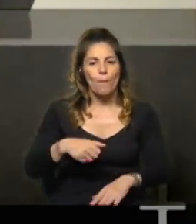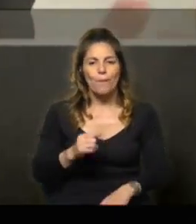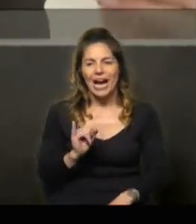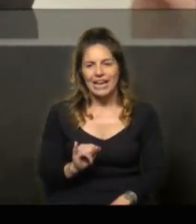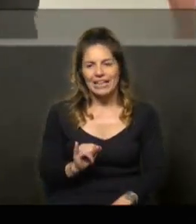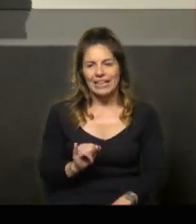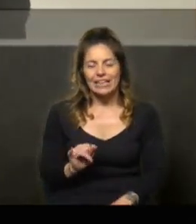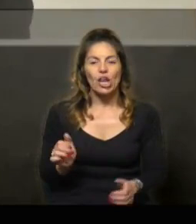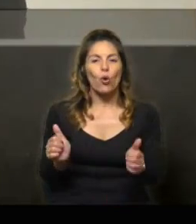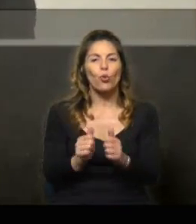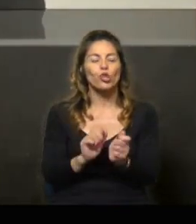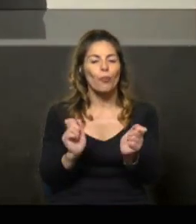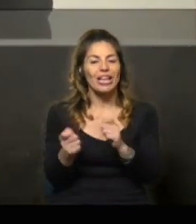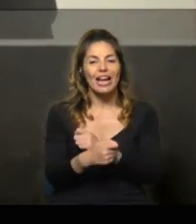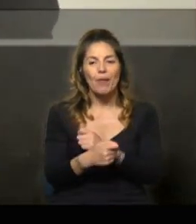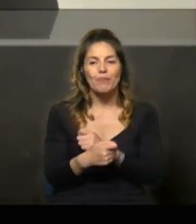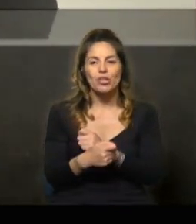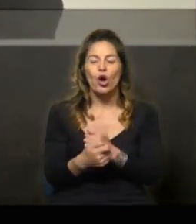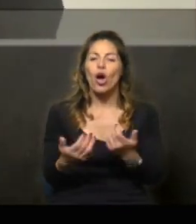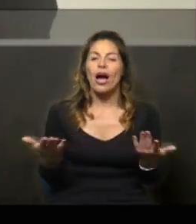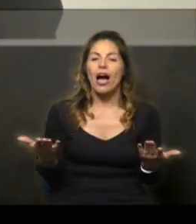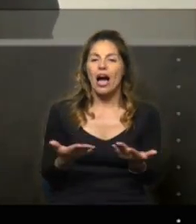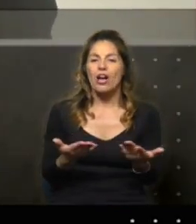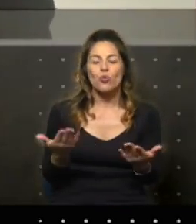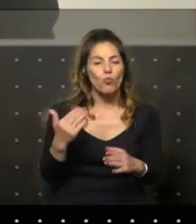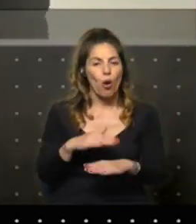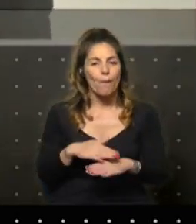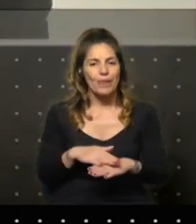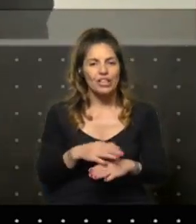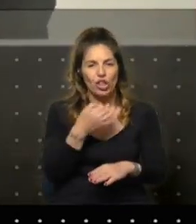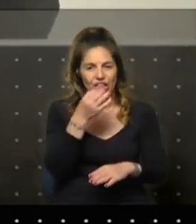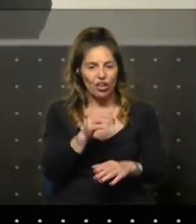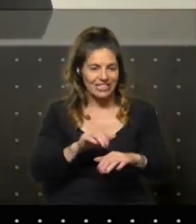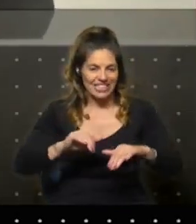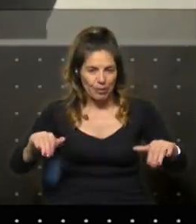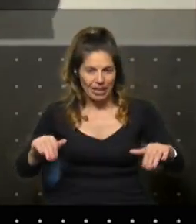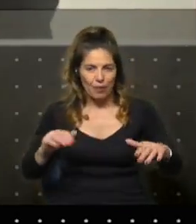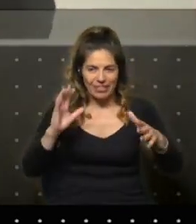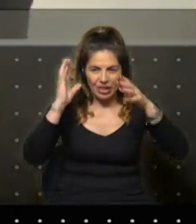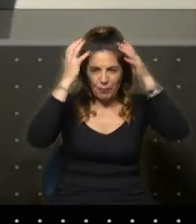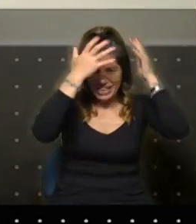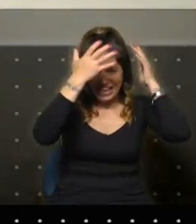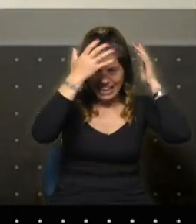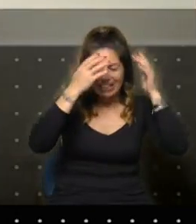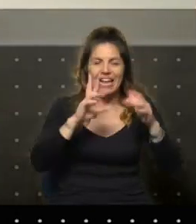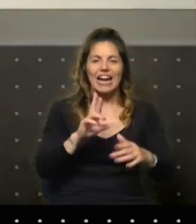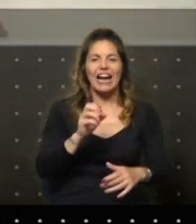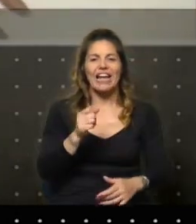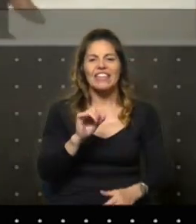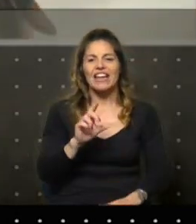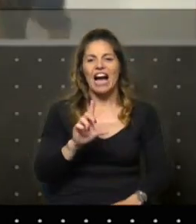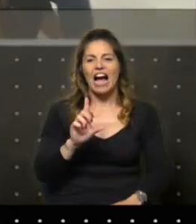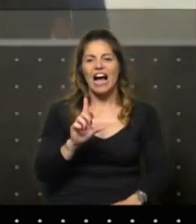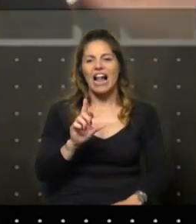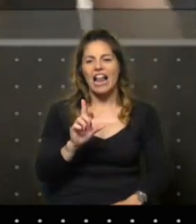Juntos por el cambio ahora que bueno en su momento dijeron algunos que se separaban de Javier viley como por ejemplo el radicalismo Aunque si